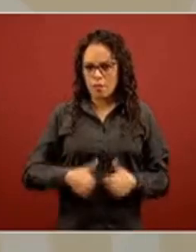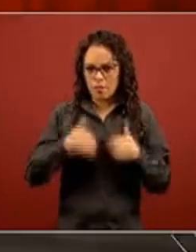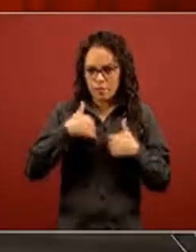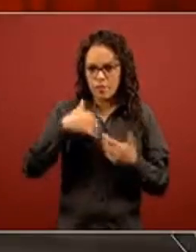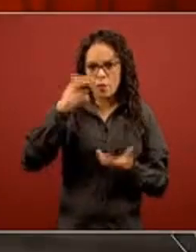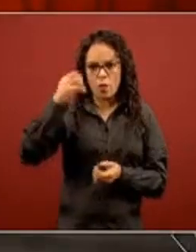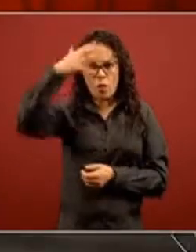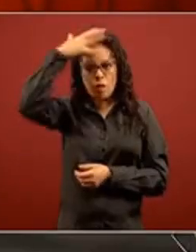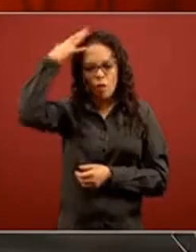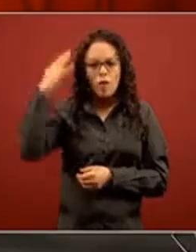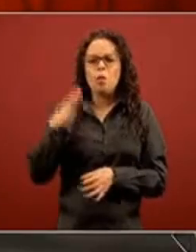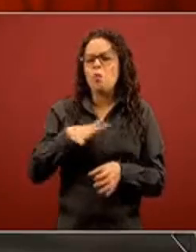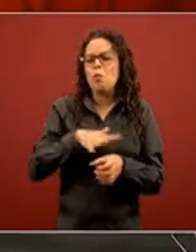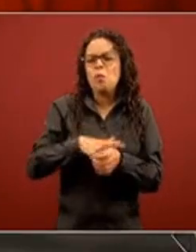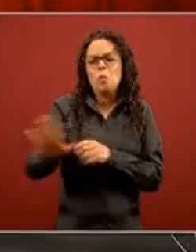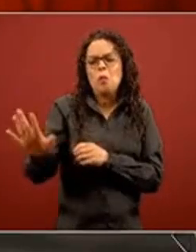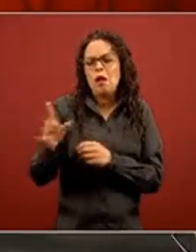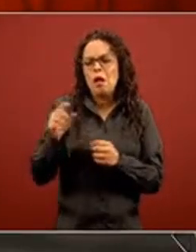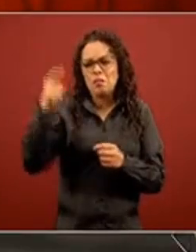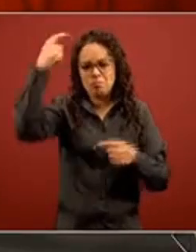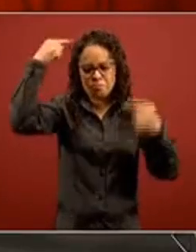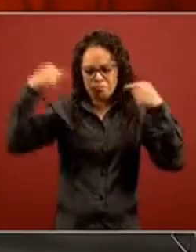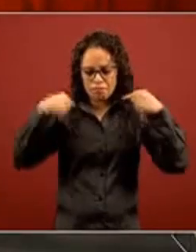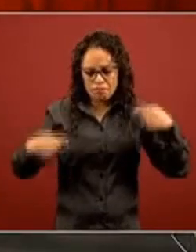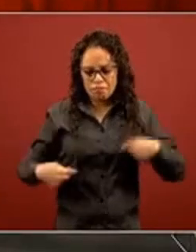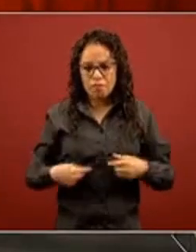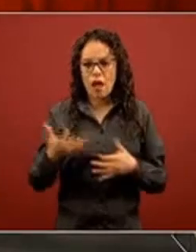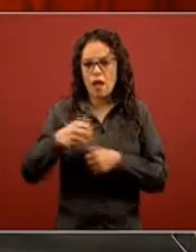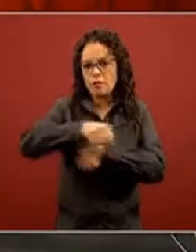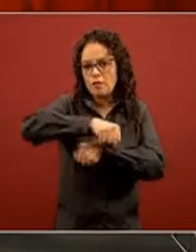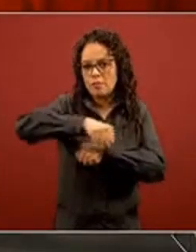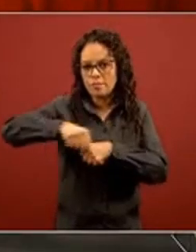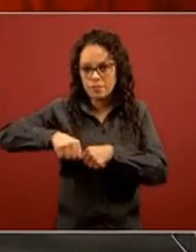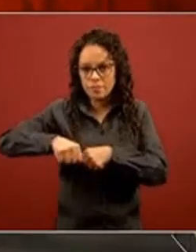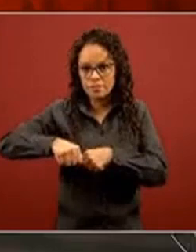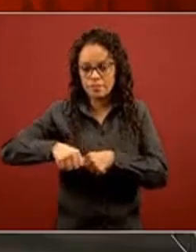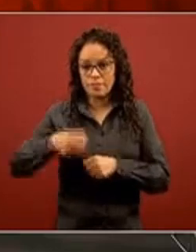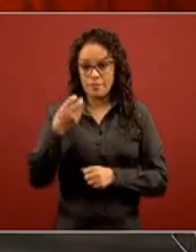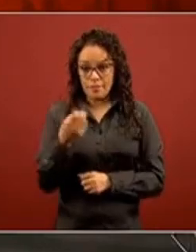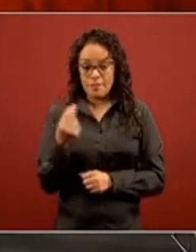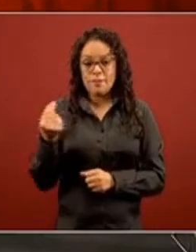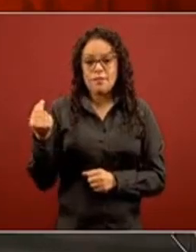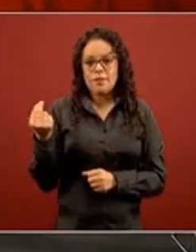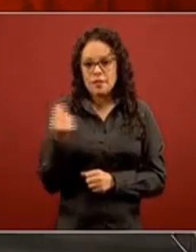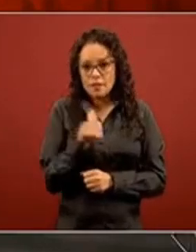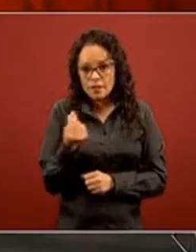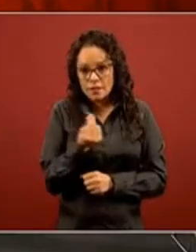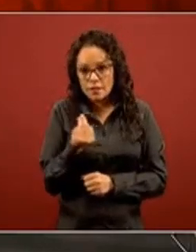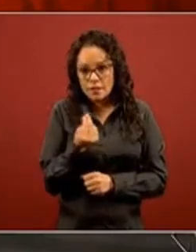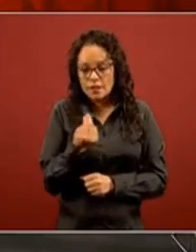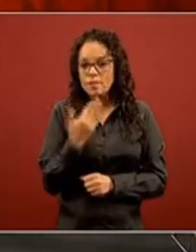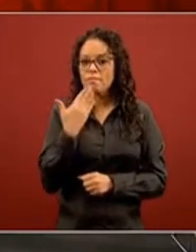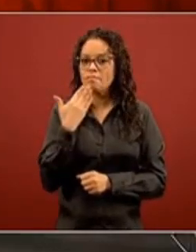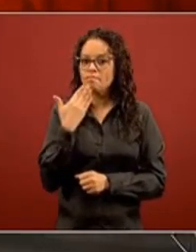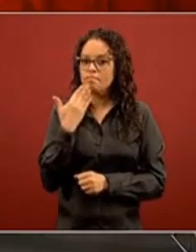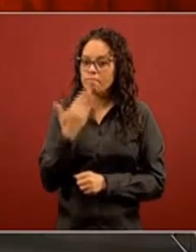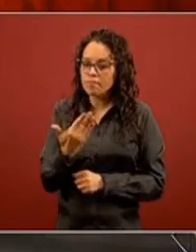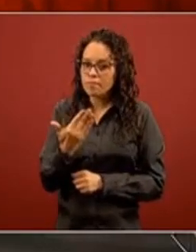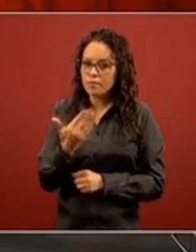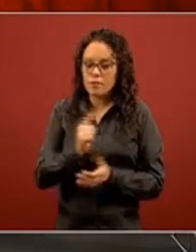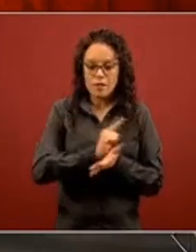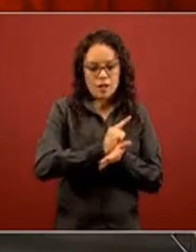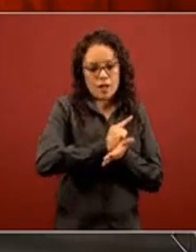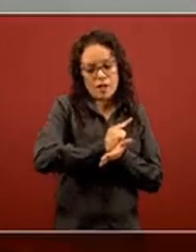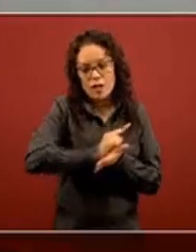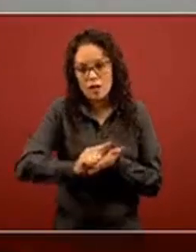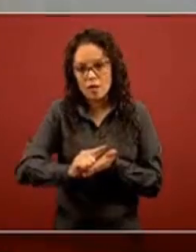craneal, cualquier espacio donde se esté haciendo una intervención que requiere condiciones asépticas, es decir, sin